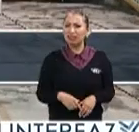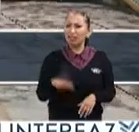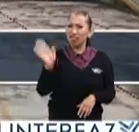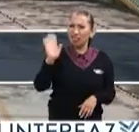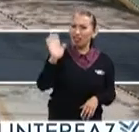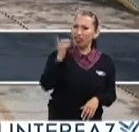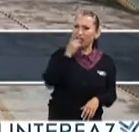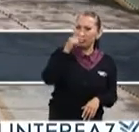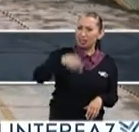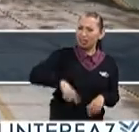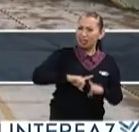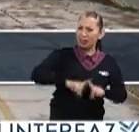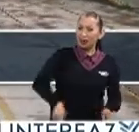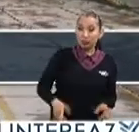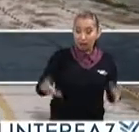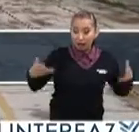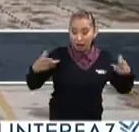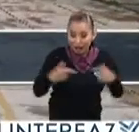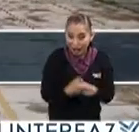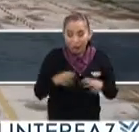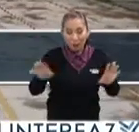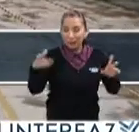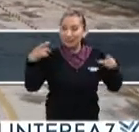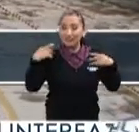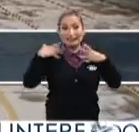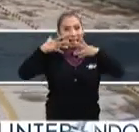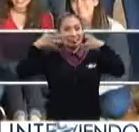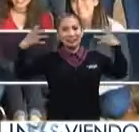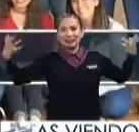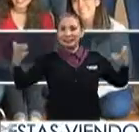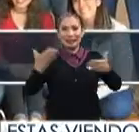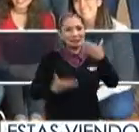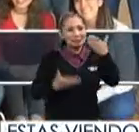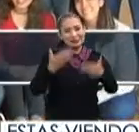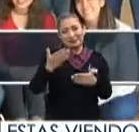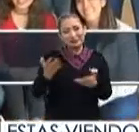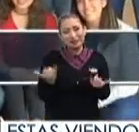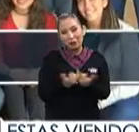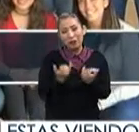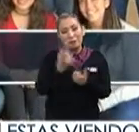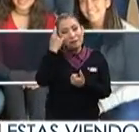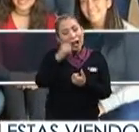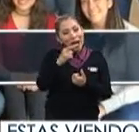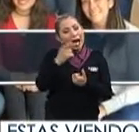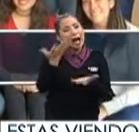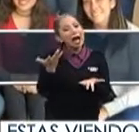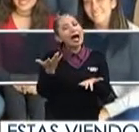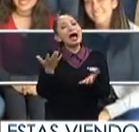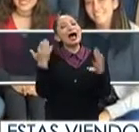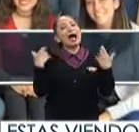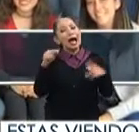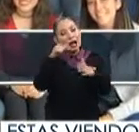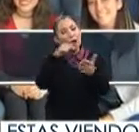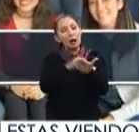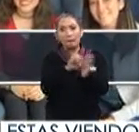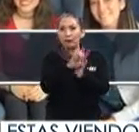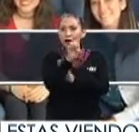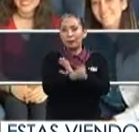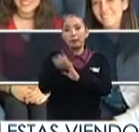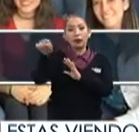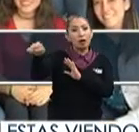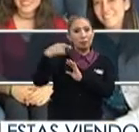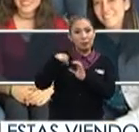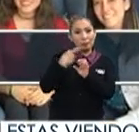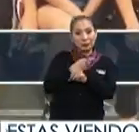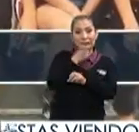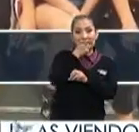no, maestra, no se dice así. Entonces había como que un choque muy enorme a veces, y igual como para hacer referencia a veces de lugares, por ejemplo, me